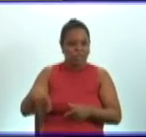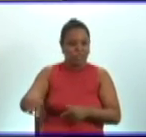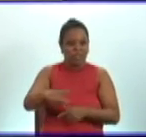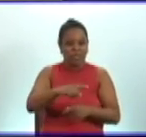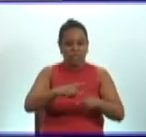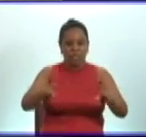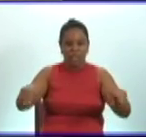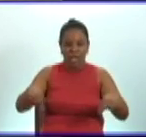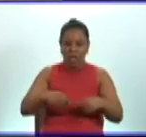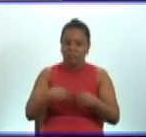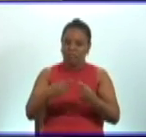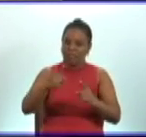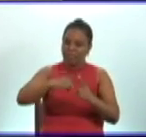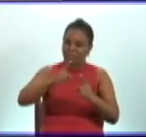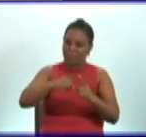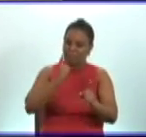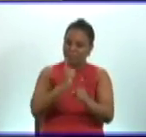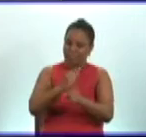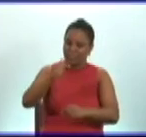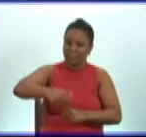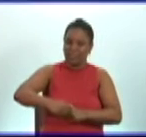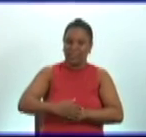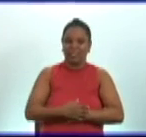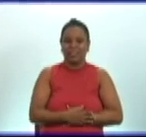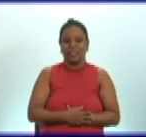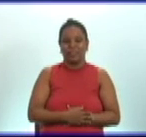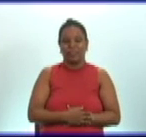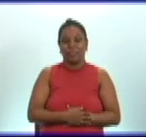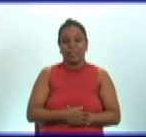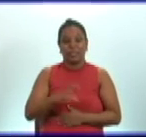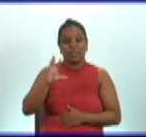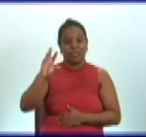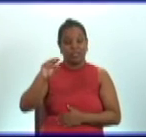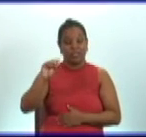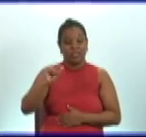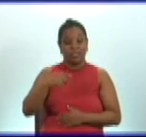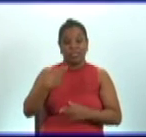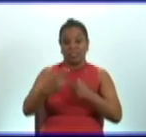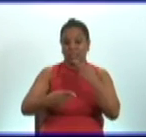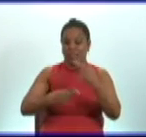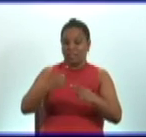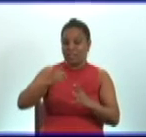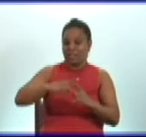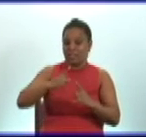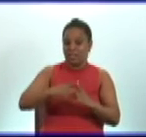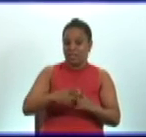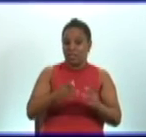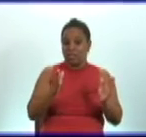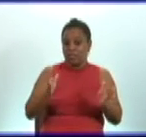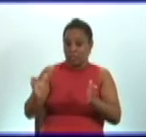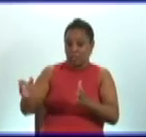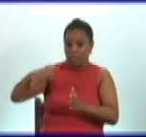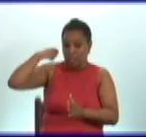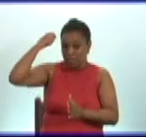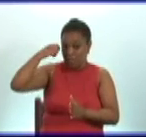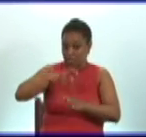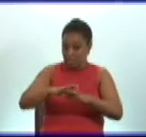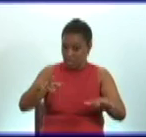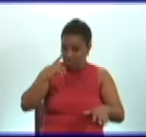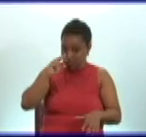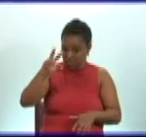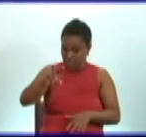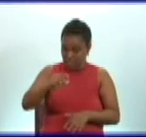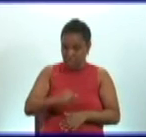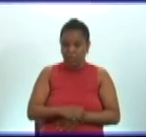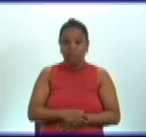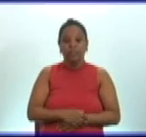estudio individual del encuentro de hoy. Dice que van a hacer de la tarea, de las escenas de la película Inocencia